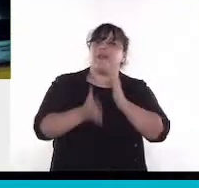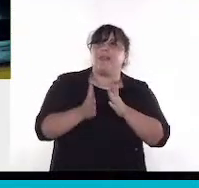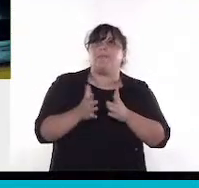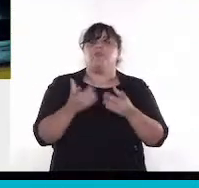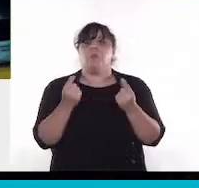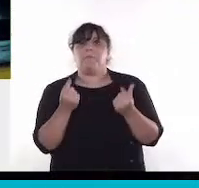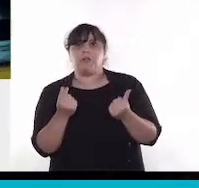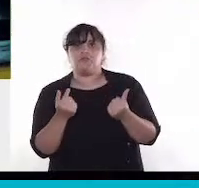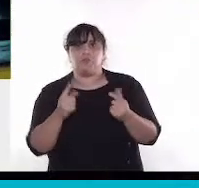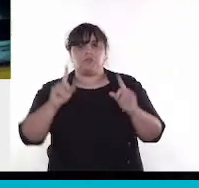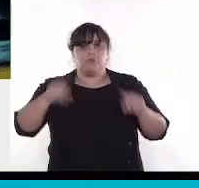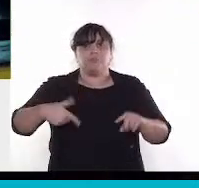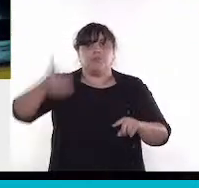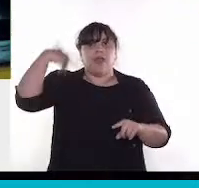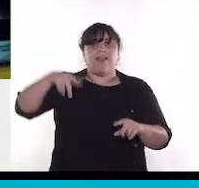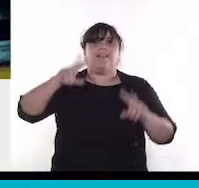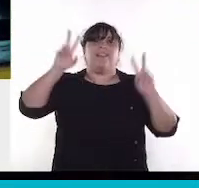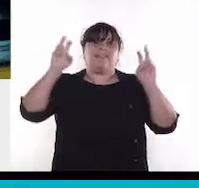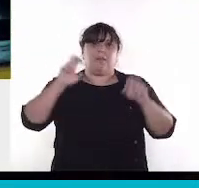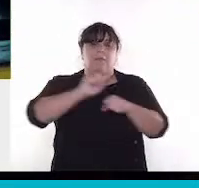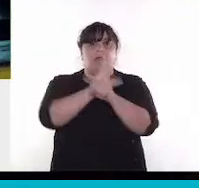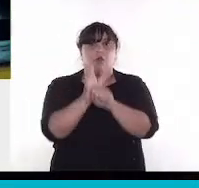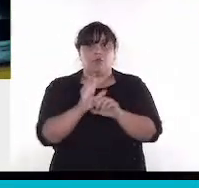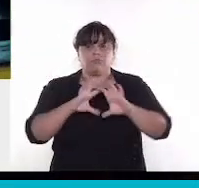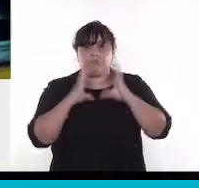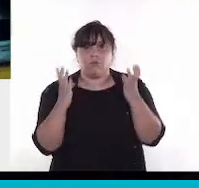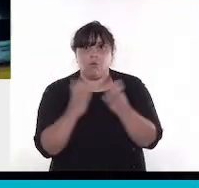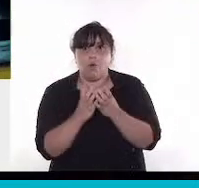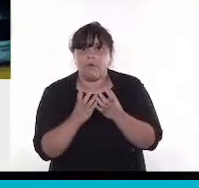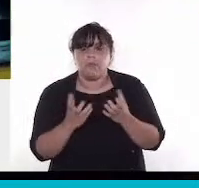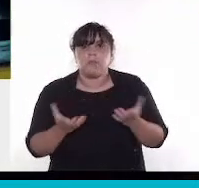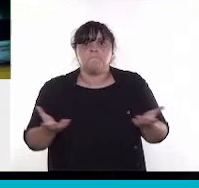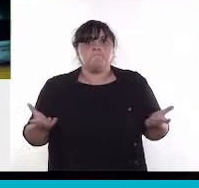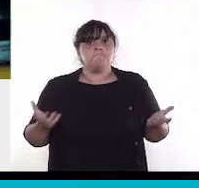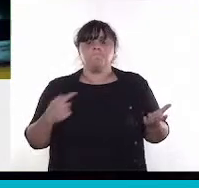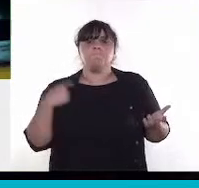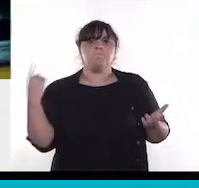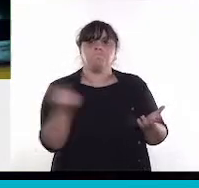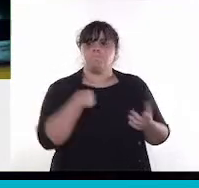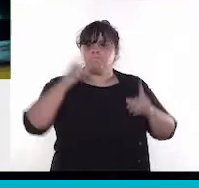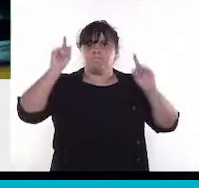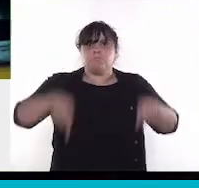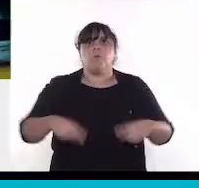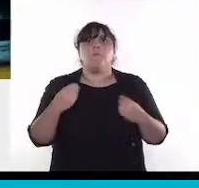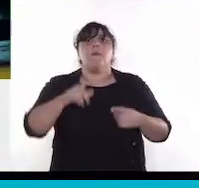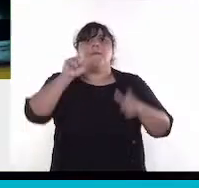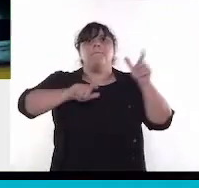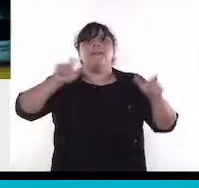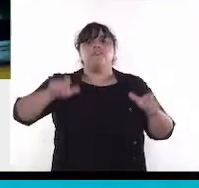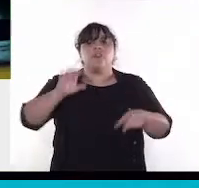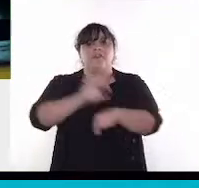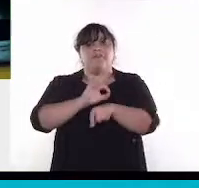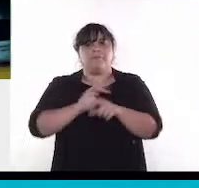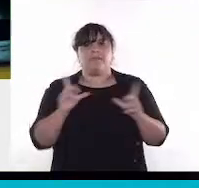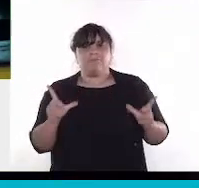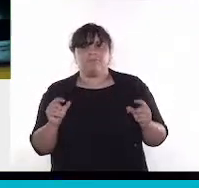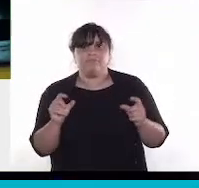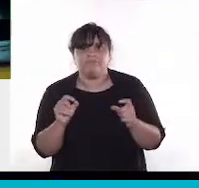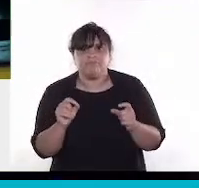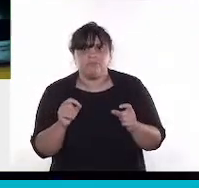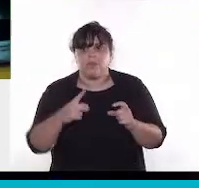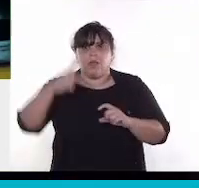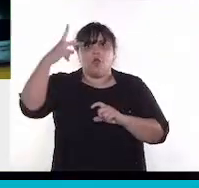que se ejecutaron para enfrentar la pandemia, tampoco sabemos por qué los pacientes oncológicos perdieron la continuidad en